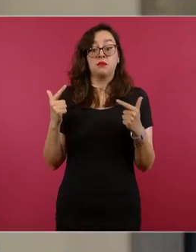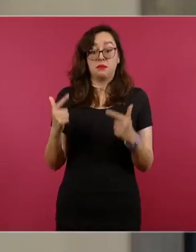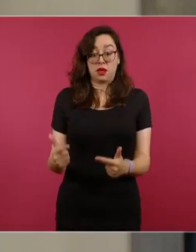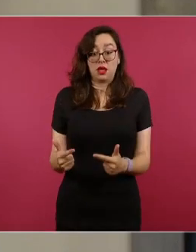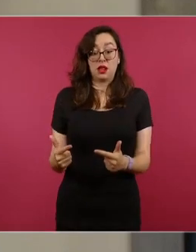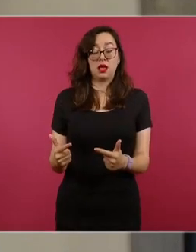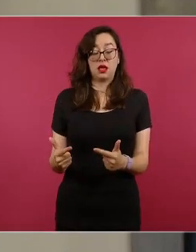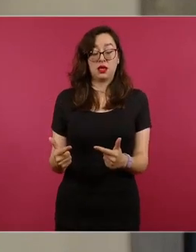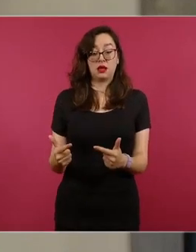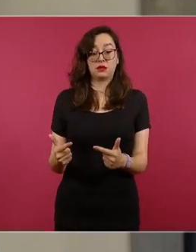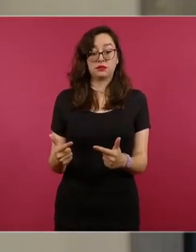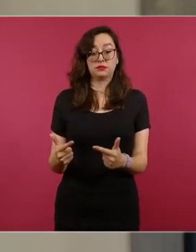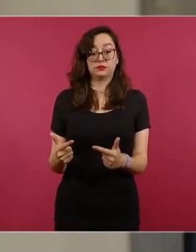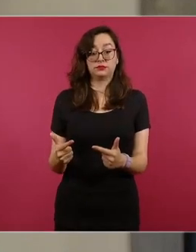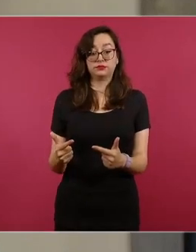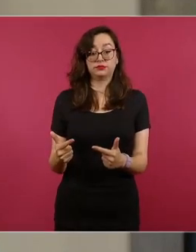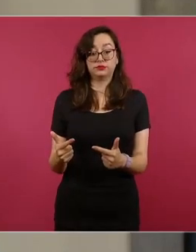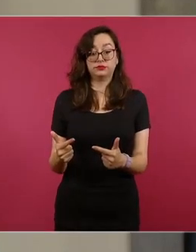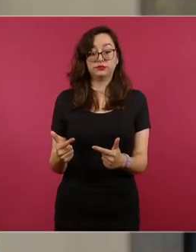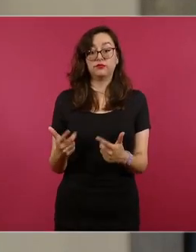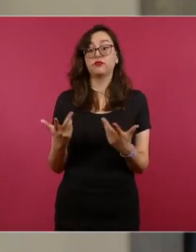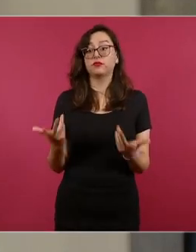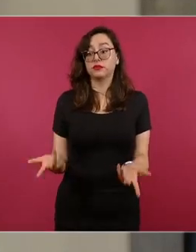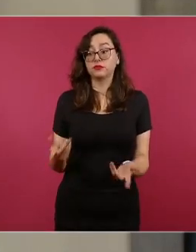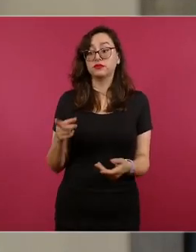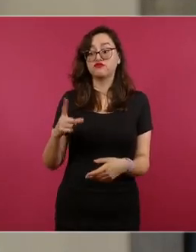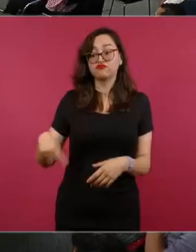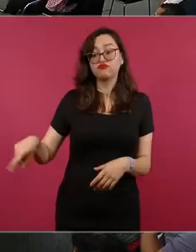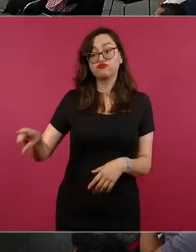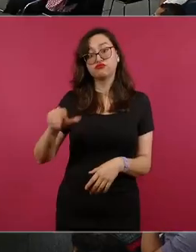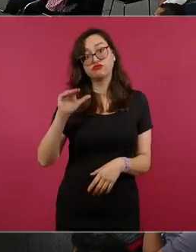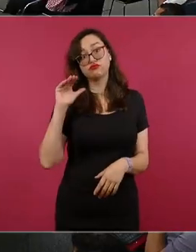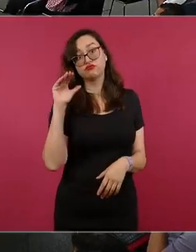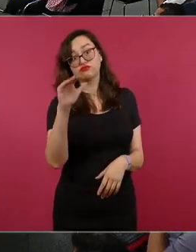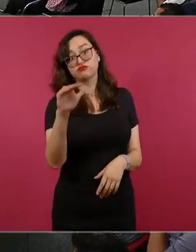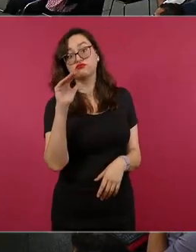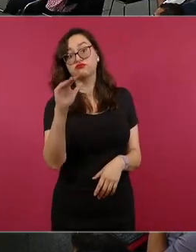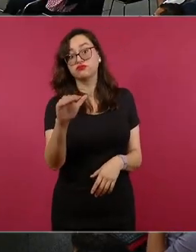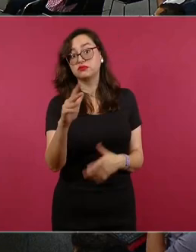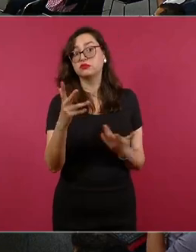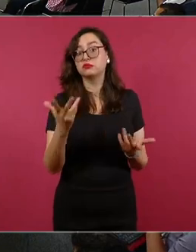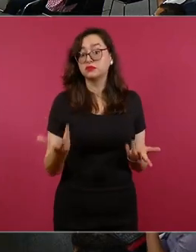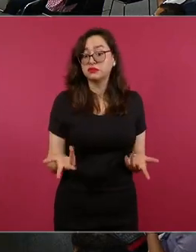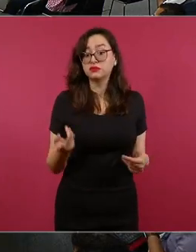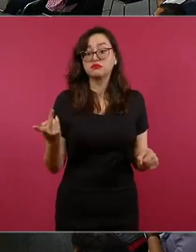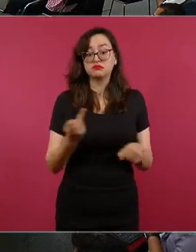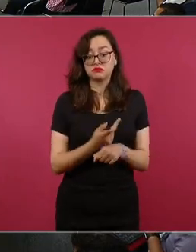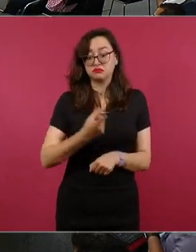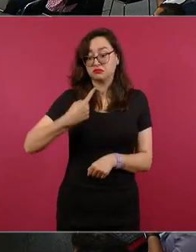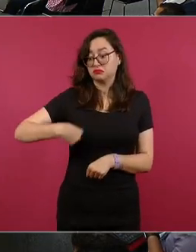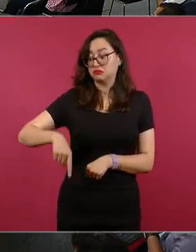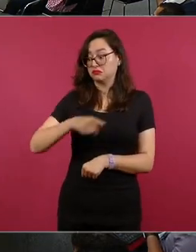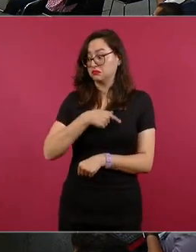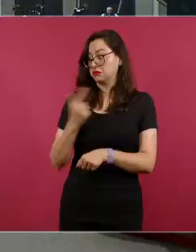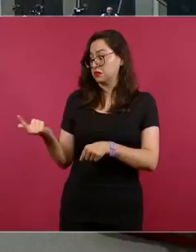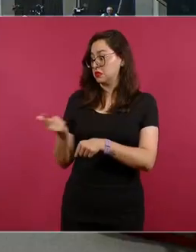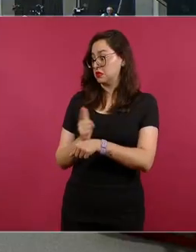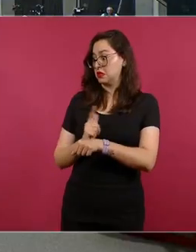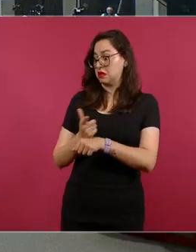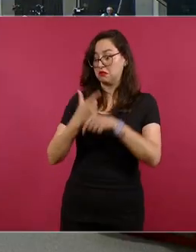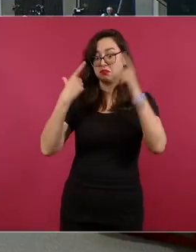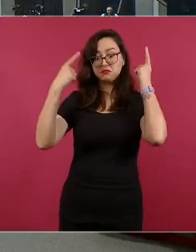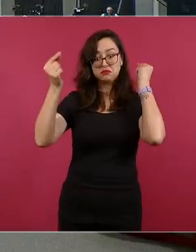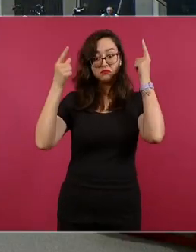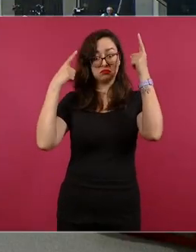Juárez García, con sede en Milpalta, se dirigen a usted por informarle de que a pesar de haber concluido ya sus estudios y